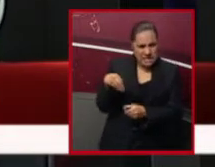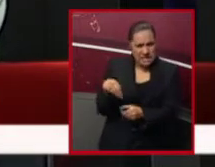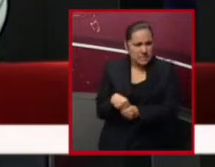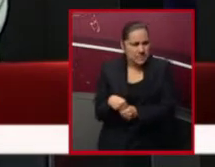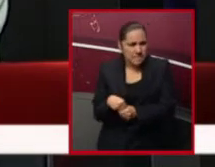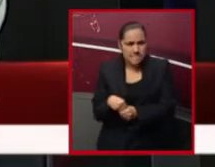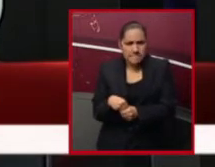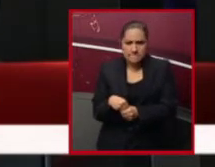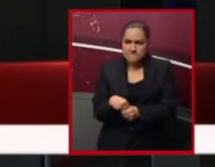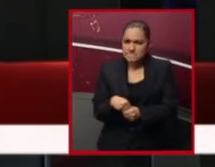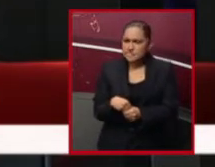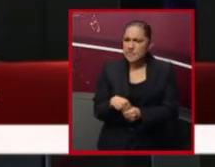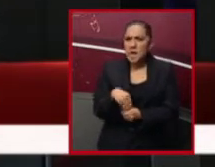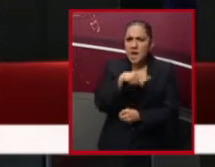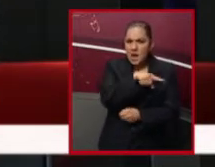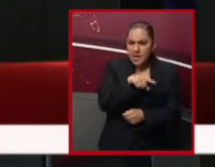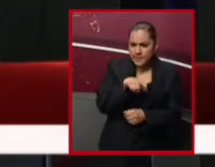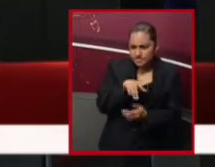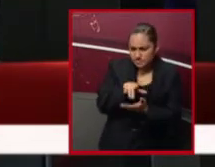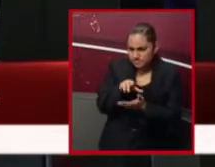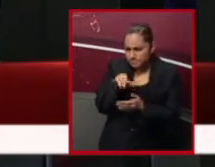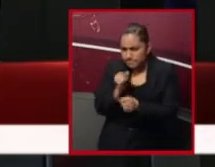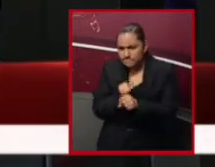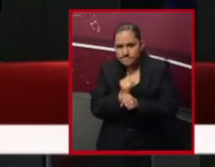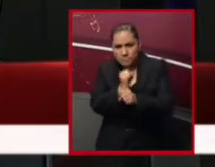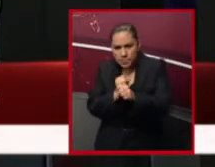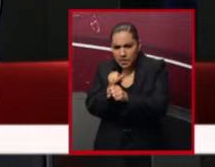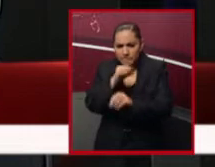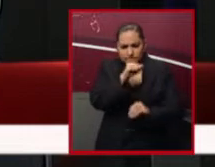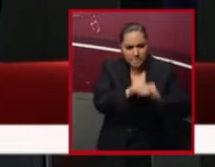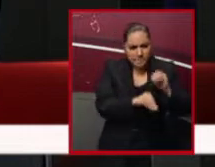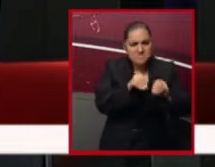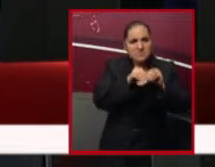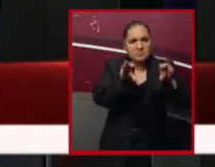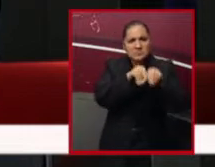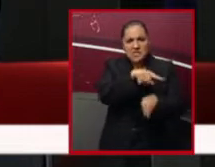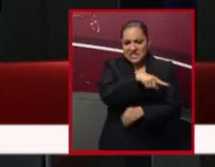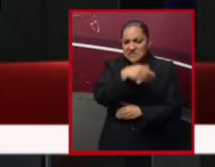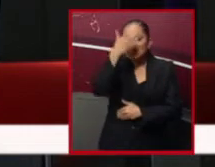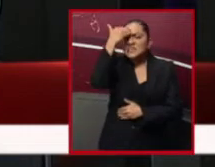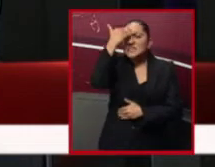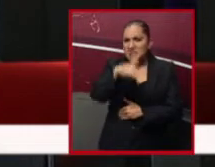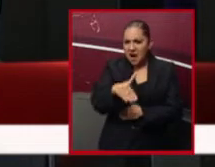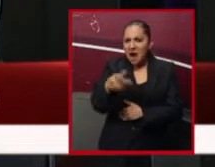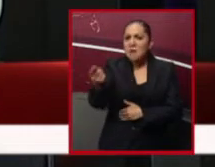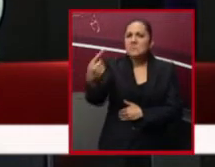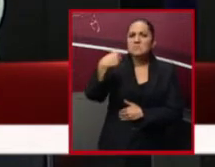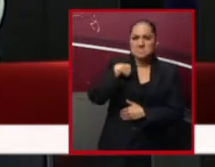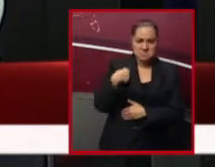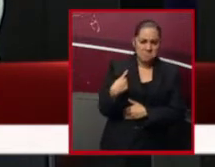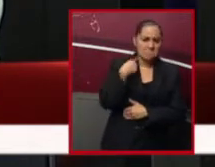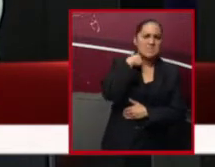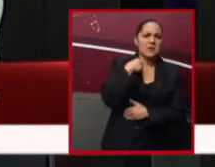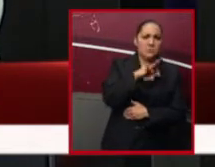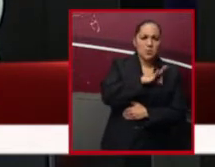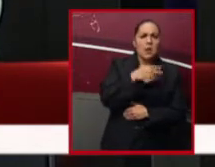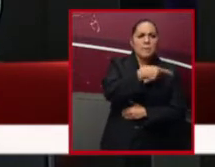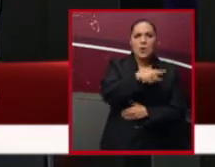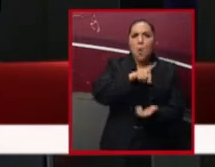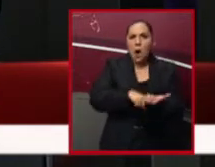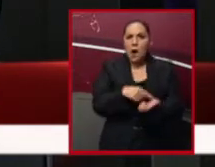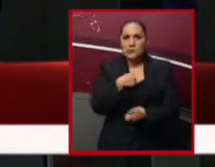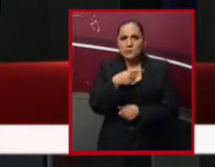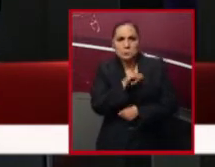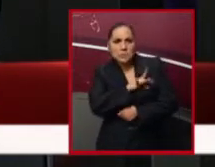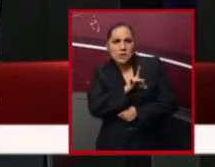a conocer. Manuel sabía que lo podían matar. Incluso vivía no con ese miedo, sino